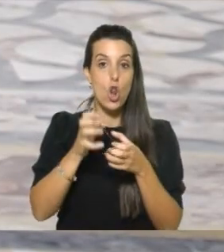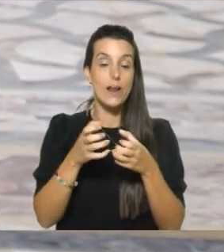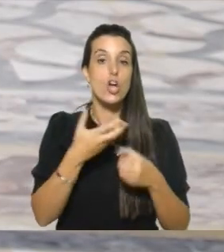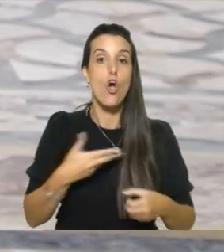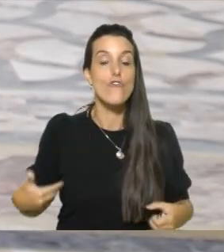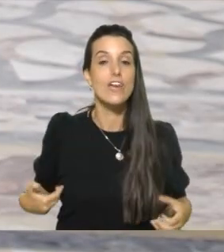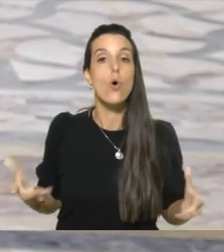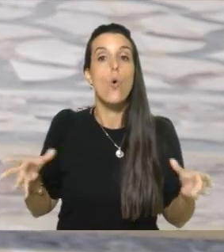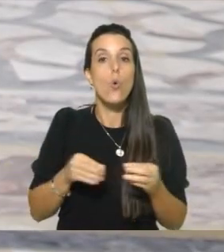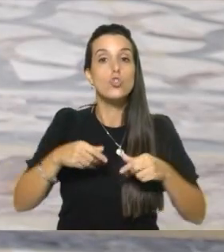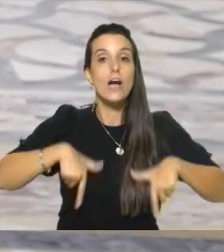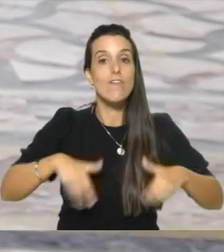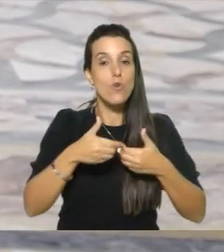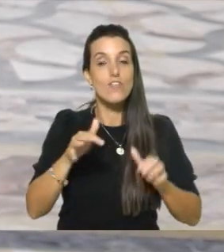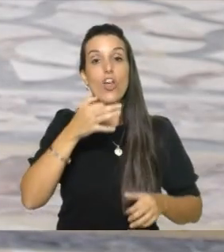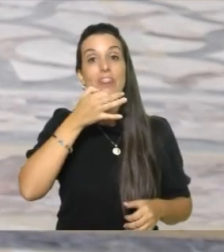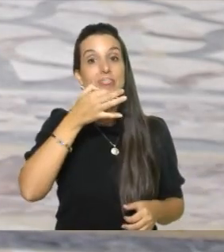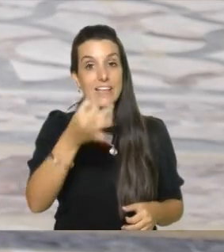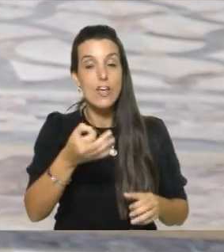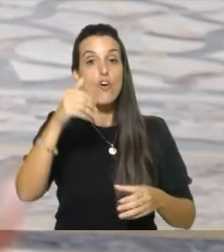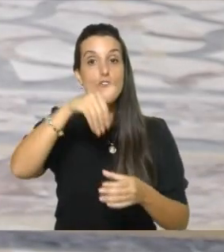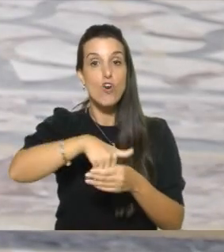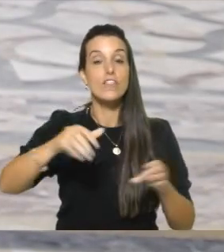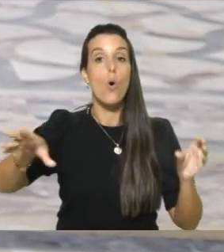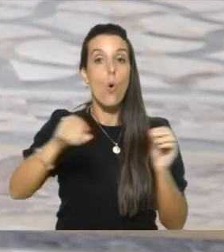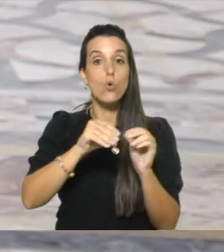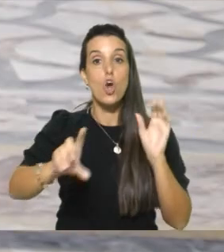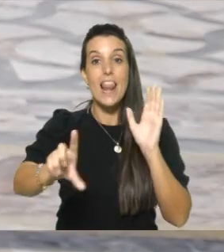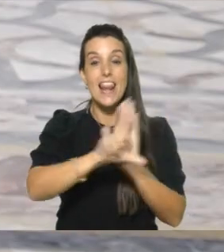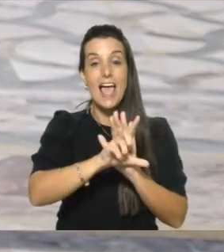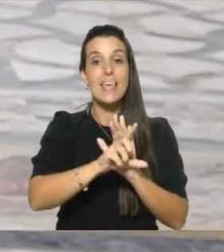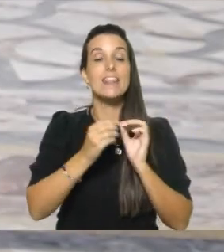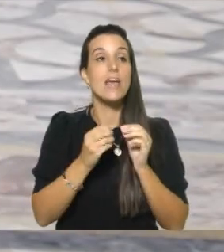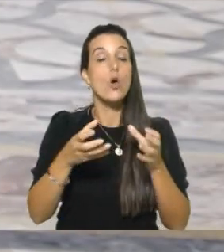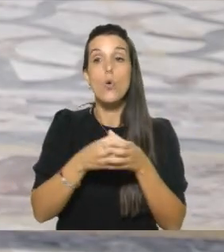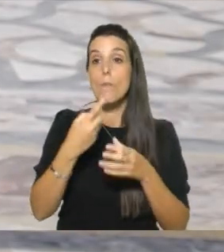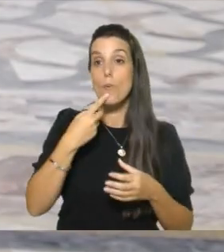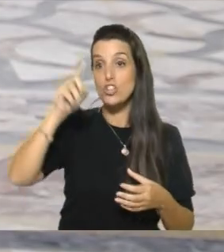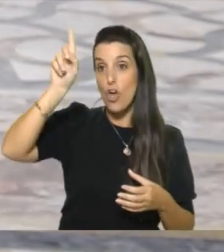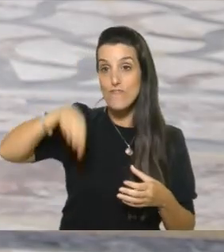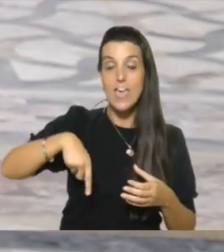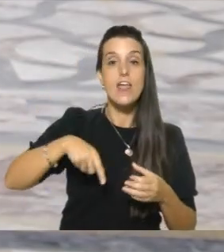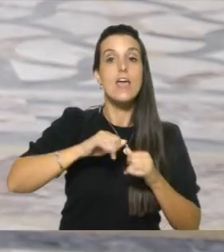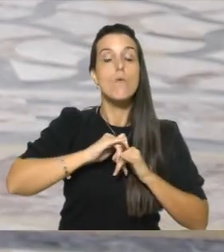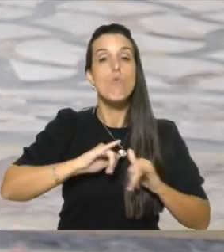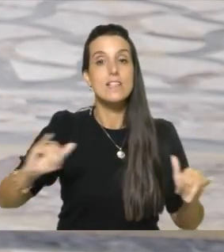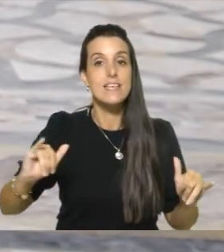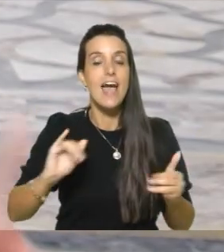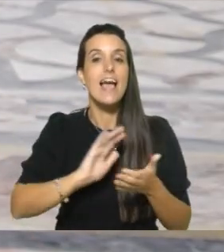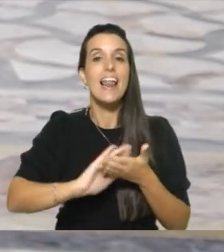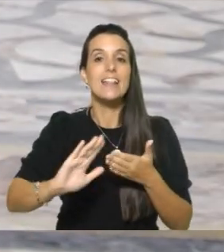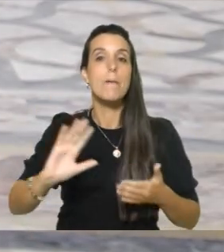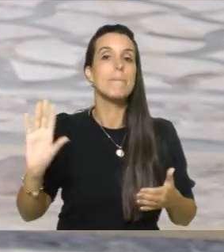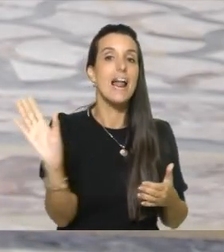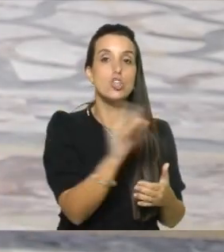Cabildo abierto que incluye que se vote junto con la ley de financiamiento de los partidos políticos publicidad electoral gratuita para